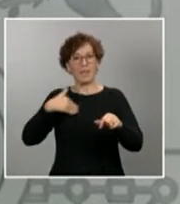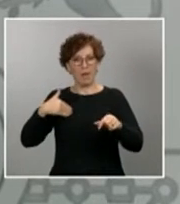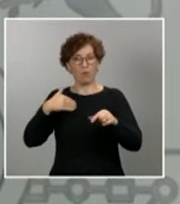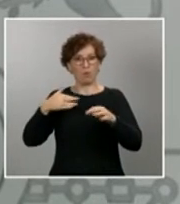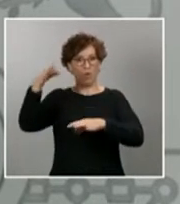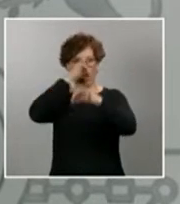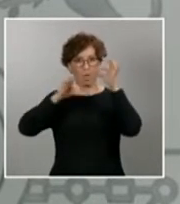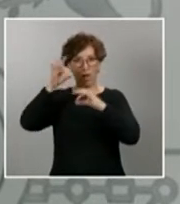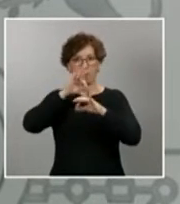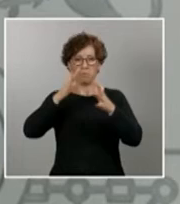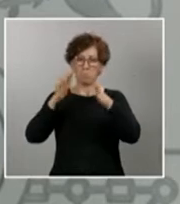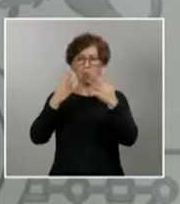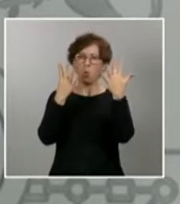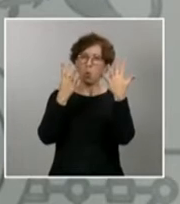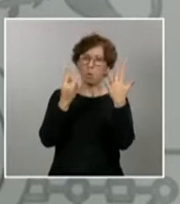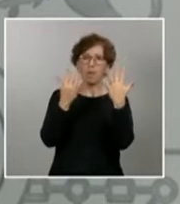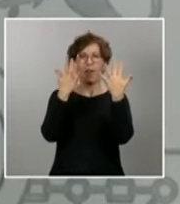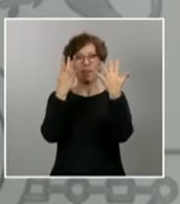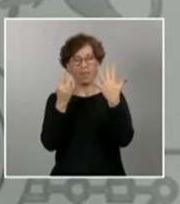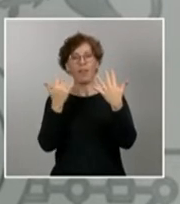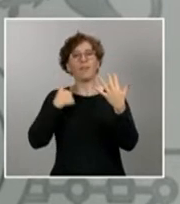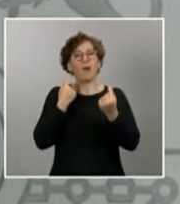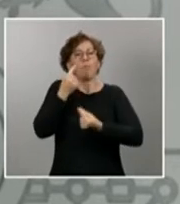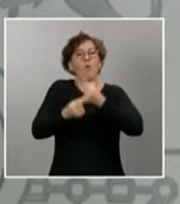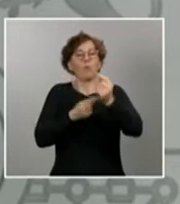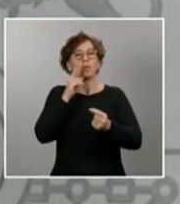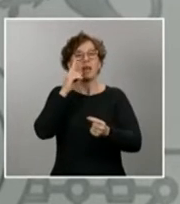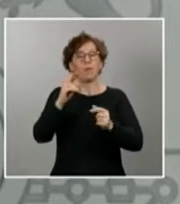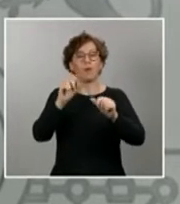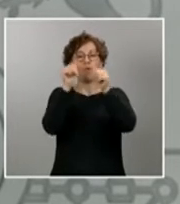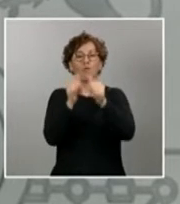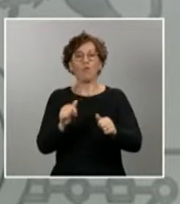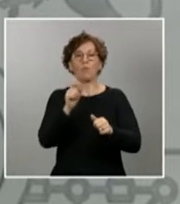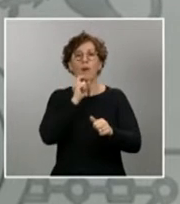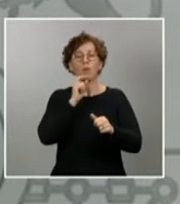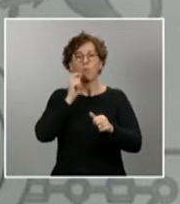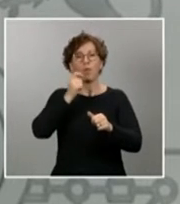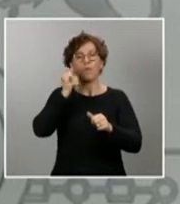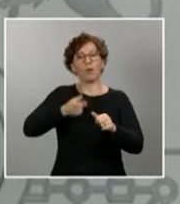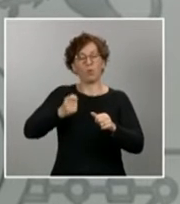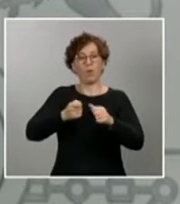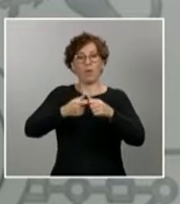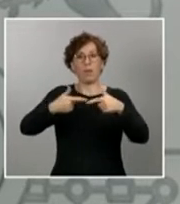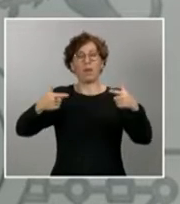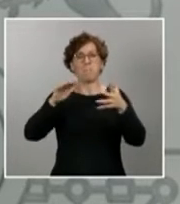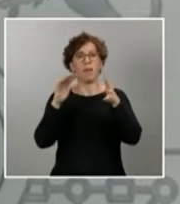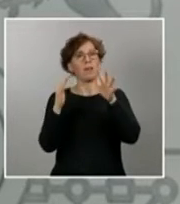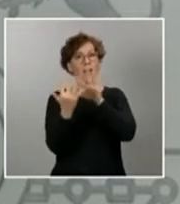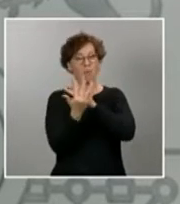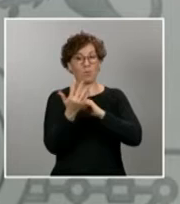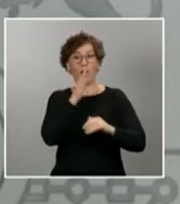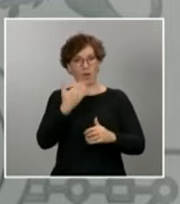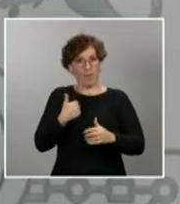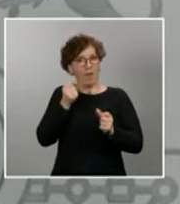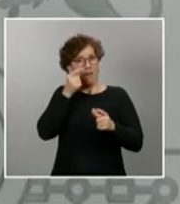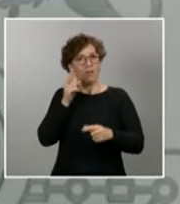de 9-10 días se viera un cierto cambio en la tendencia, y eso es lo que estamos observando, y por eso aprovecho que estoy